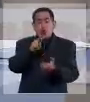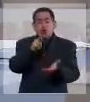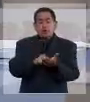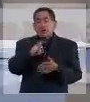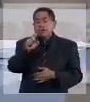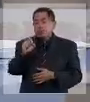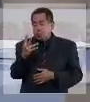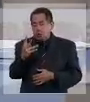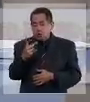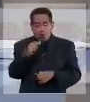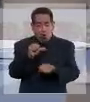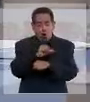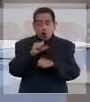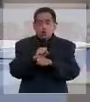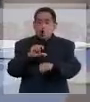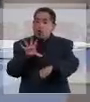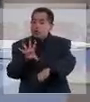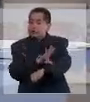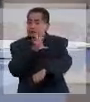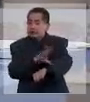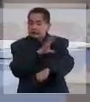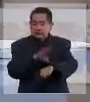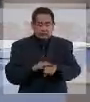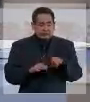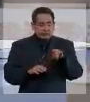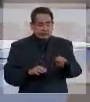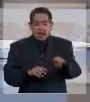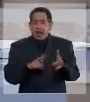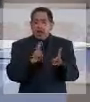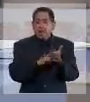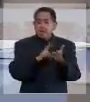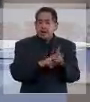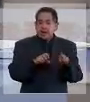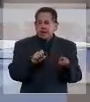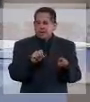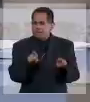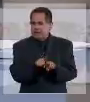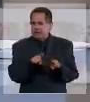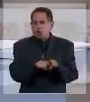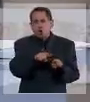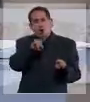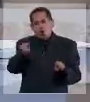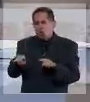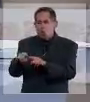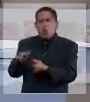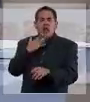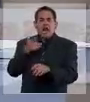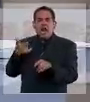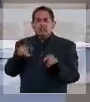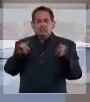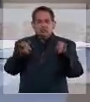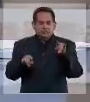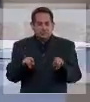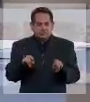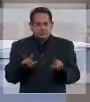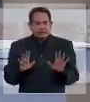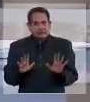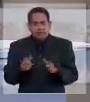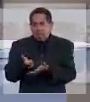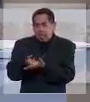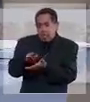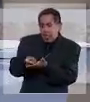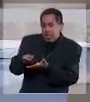mismo o menos que un vehículo que tiene un motor de combustión interna que usa gasolina, pues por supuesto que hay que evitar los